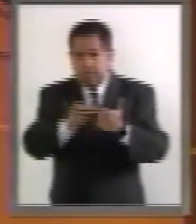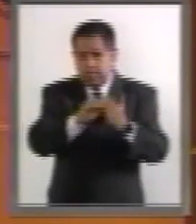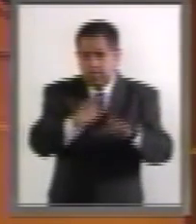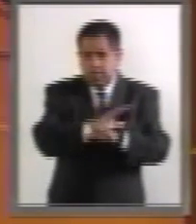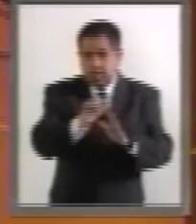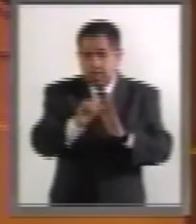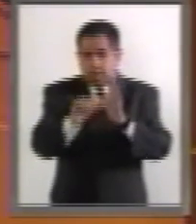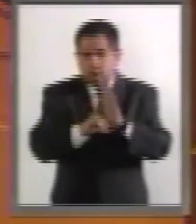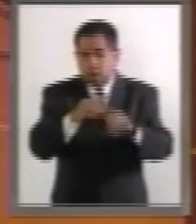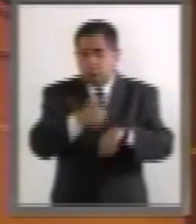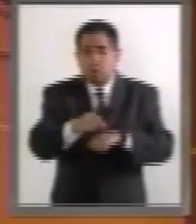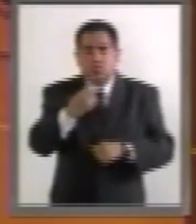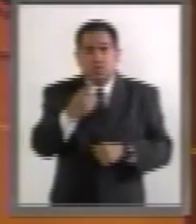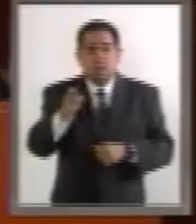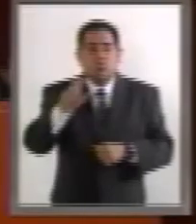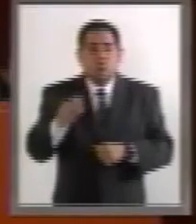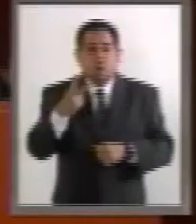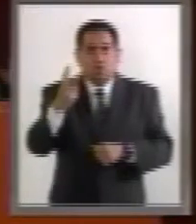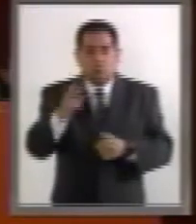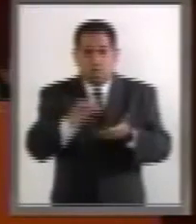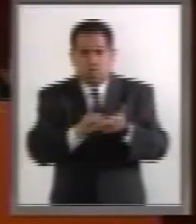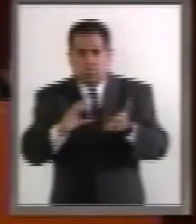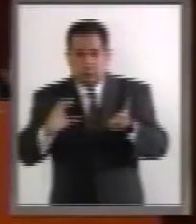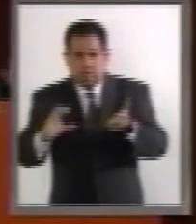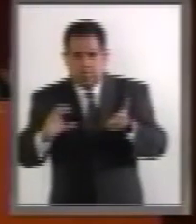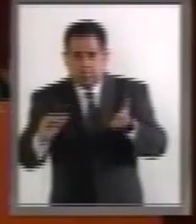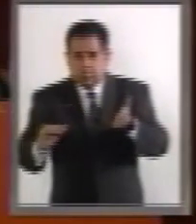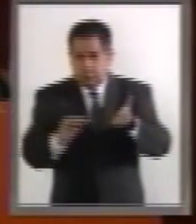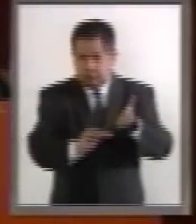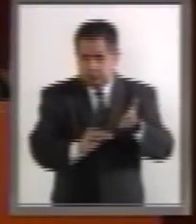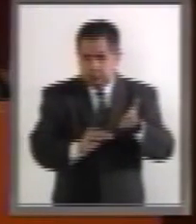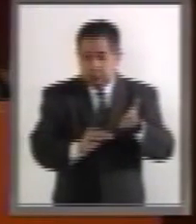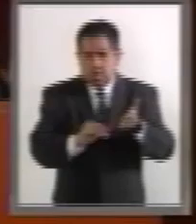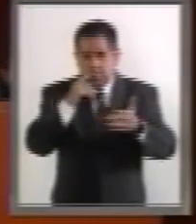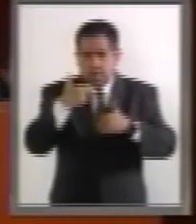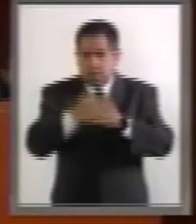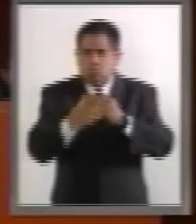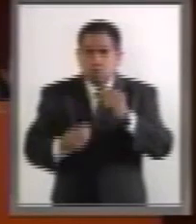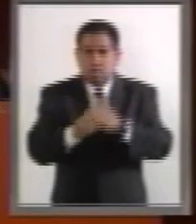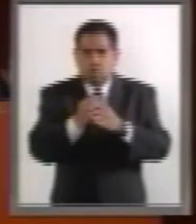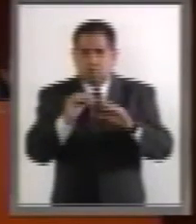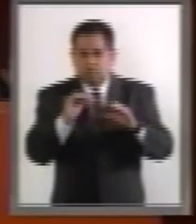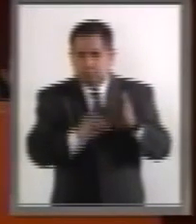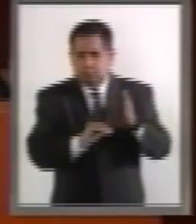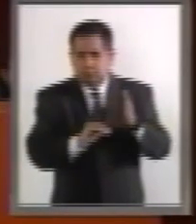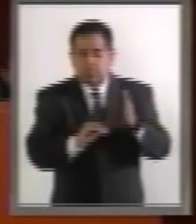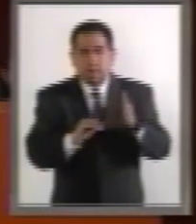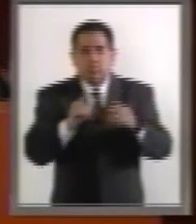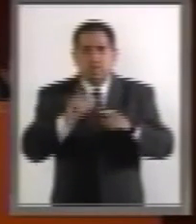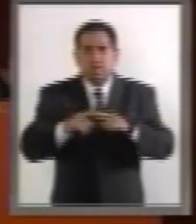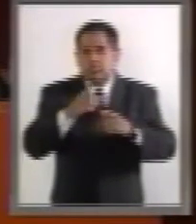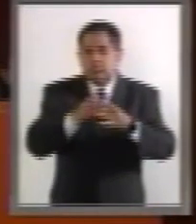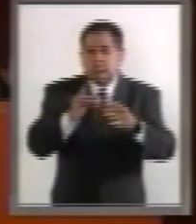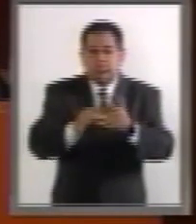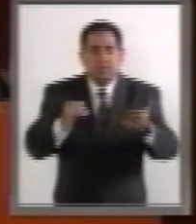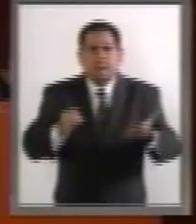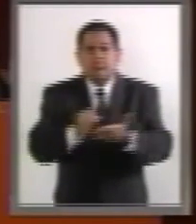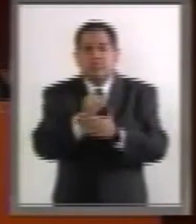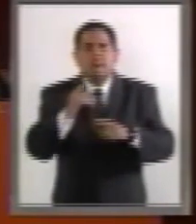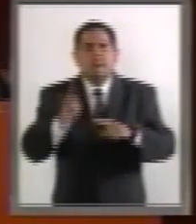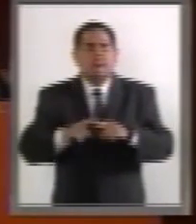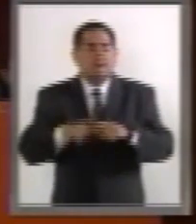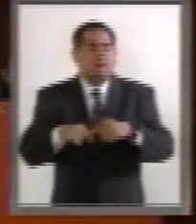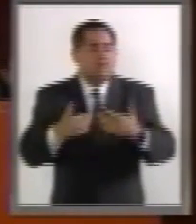artículo 102, apartado C, sería la construcción de un nuevo inciso y que determina